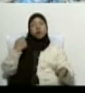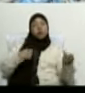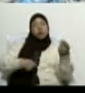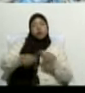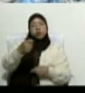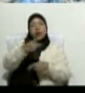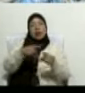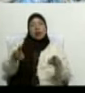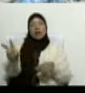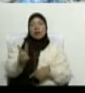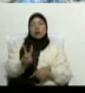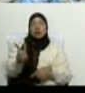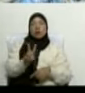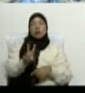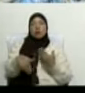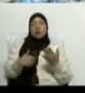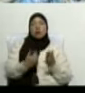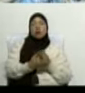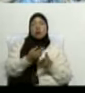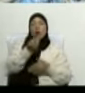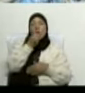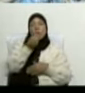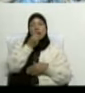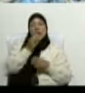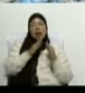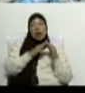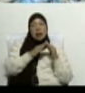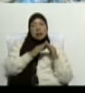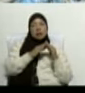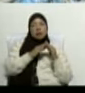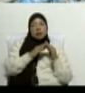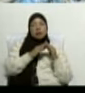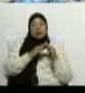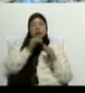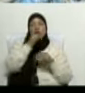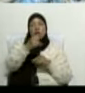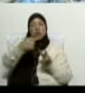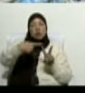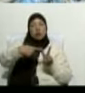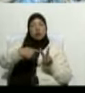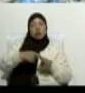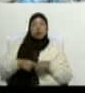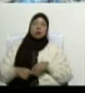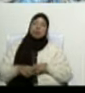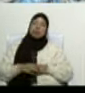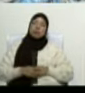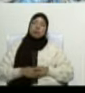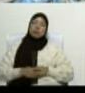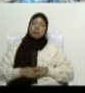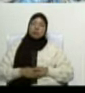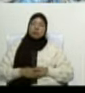todo el país, llevando esta proteína a los hogares de los venezolanos. Es la información y con ella retornamos el contacto a los estudios. Adelante.